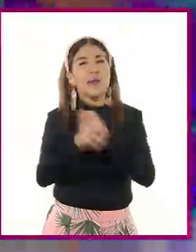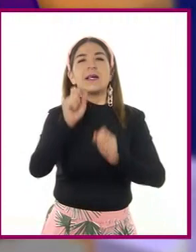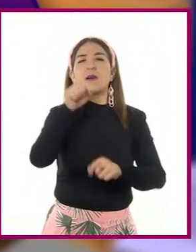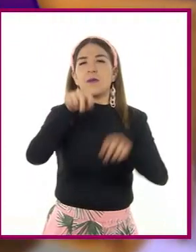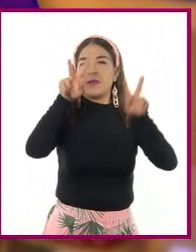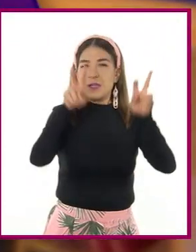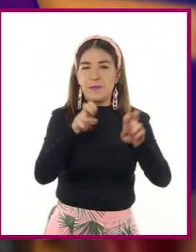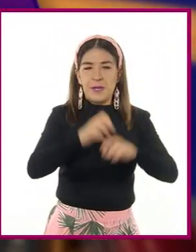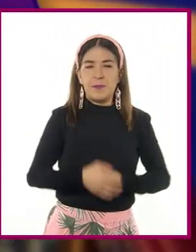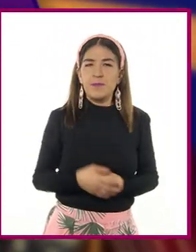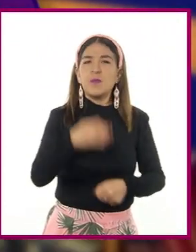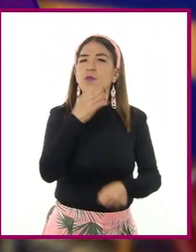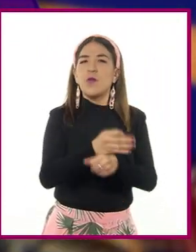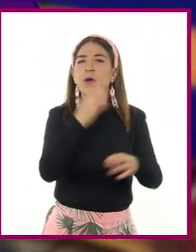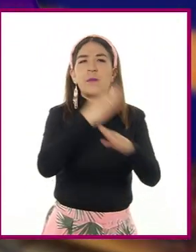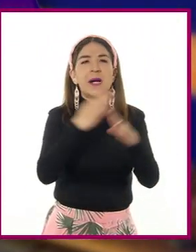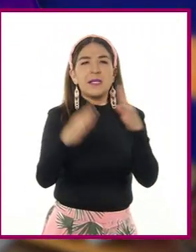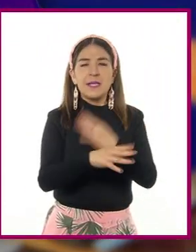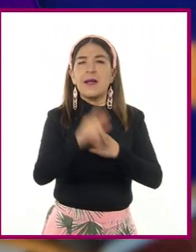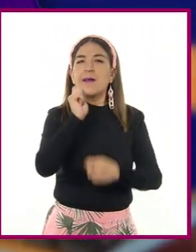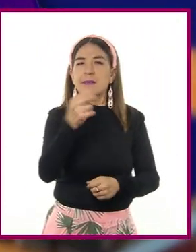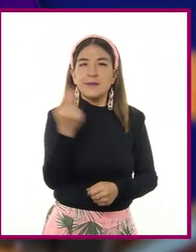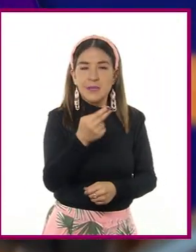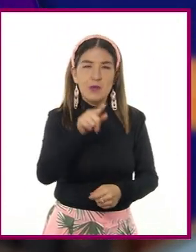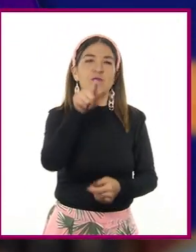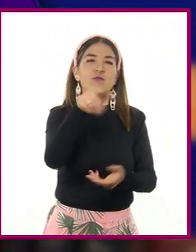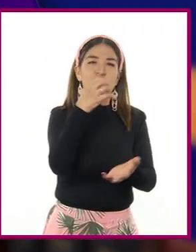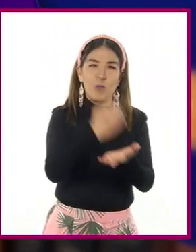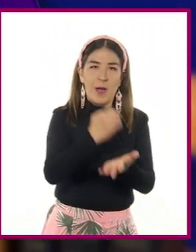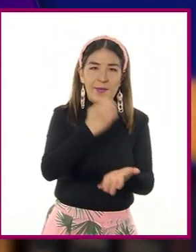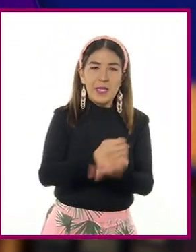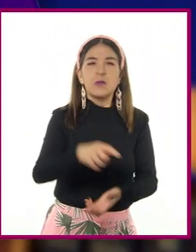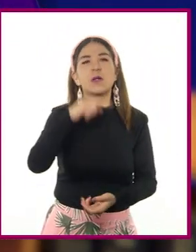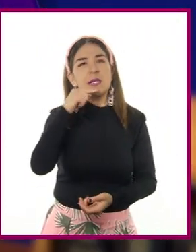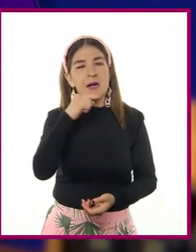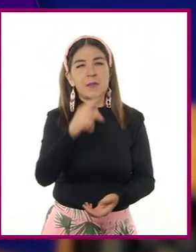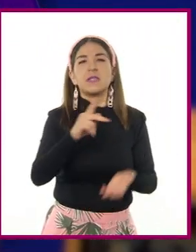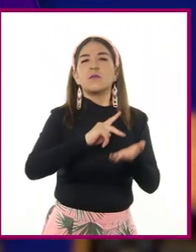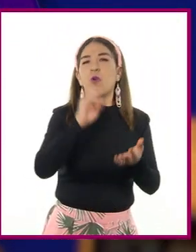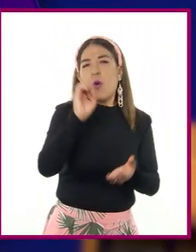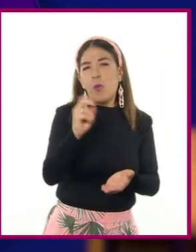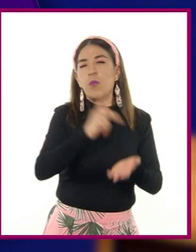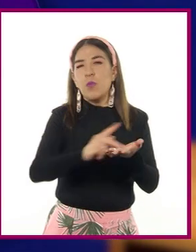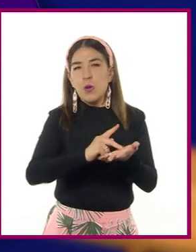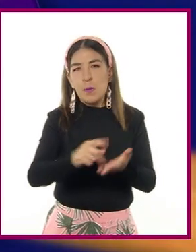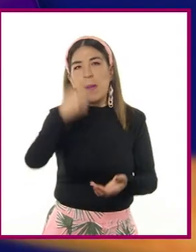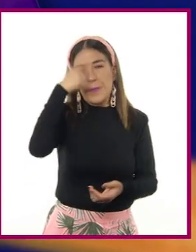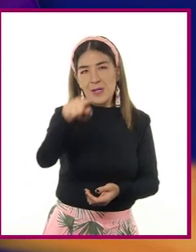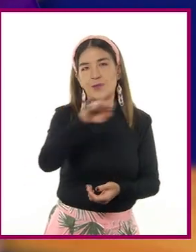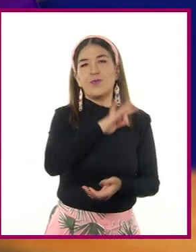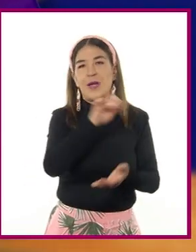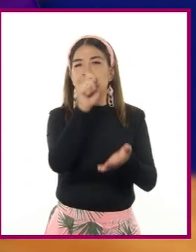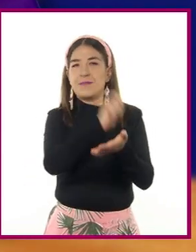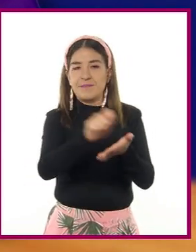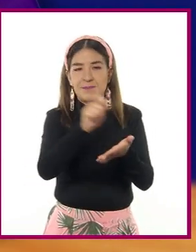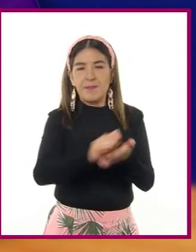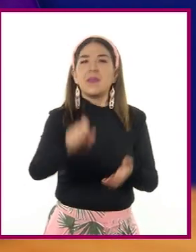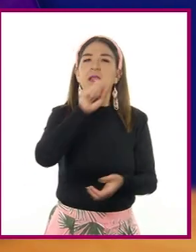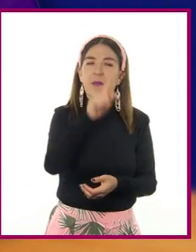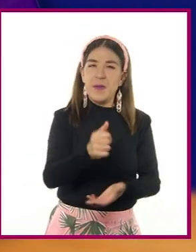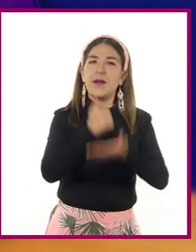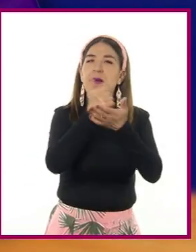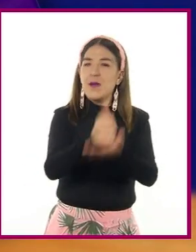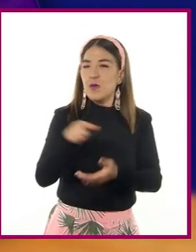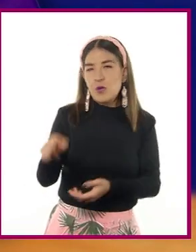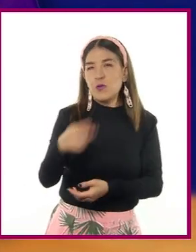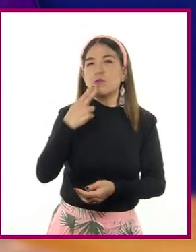que van a necesitar para esta sesión son su siempre confiable cuaderno y lápiz o bolígrafo para que puedan tomar notas. También podría